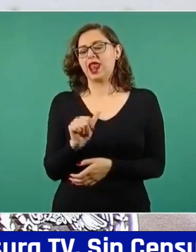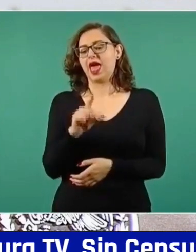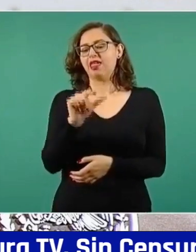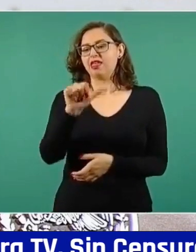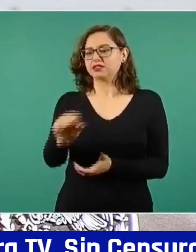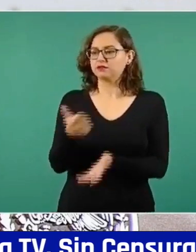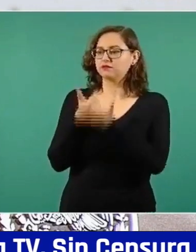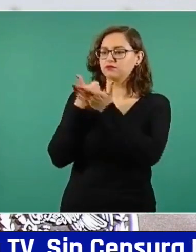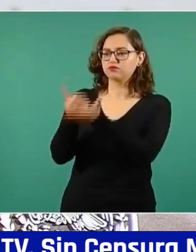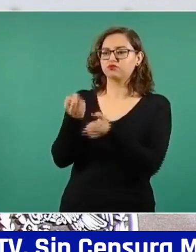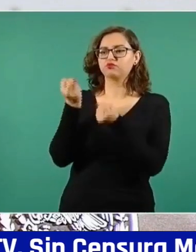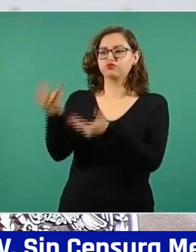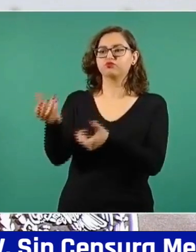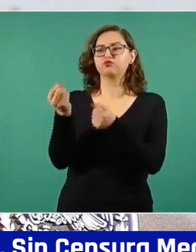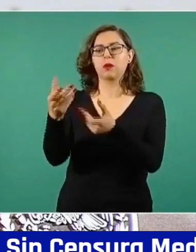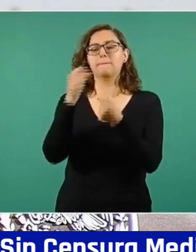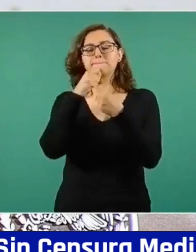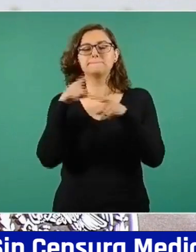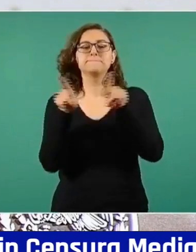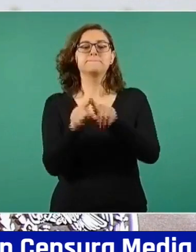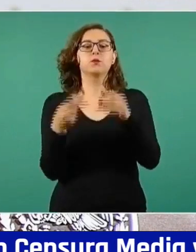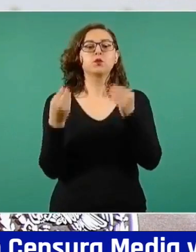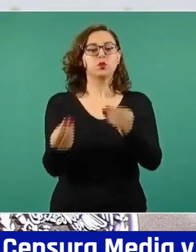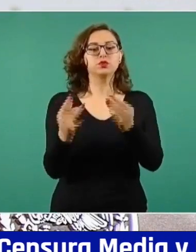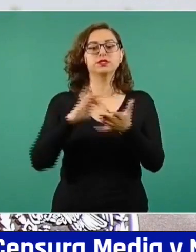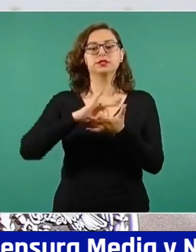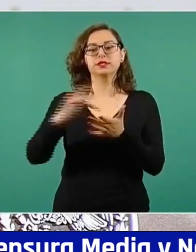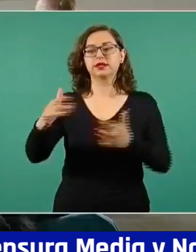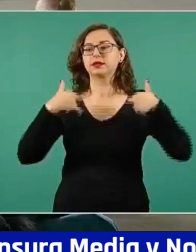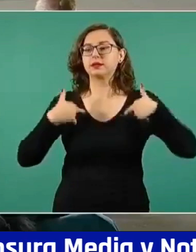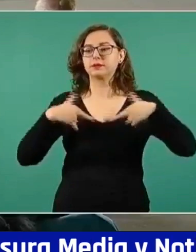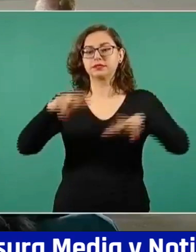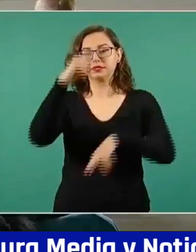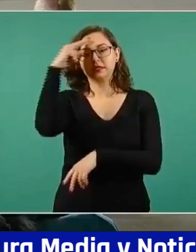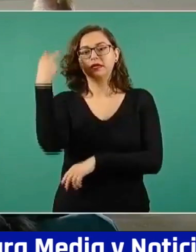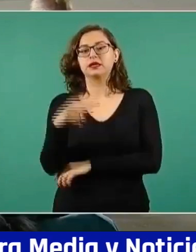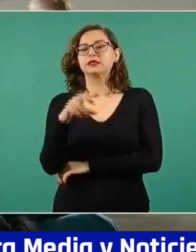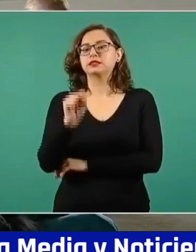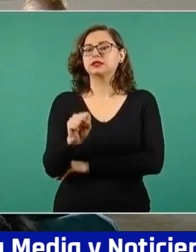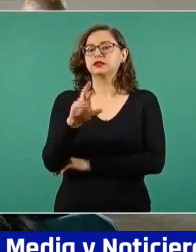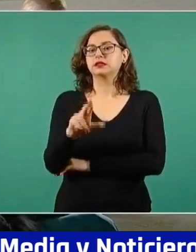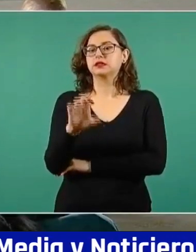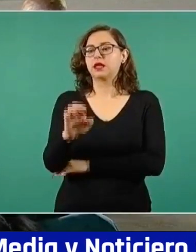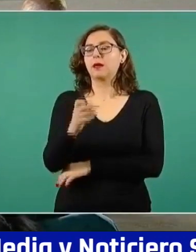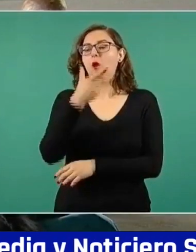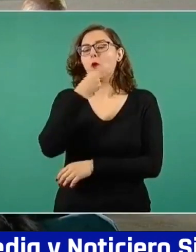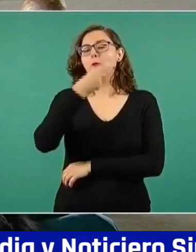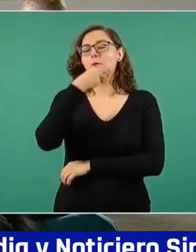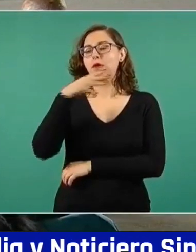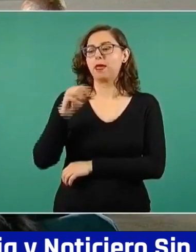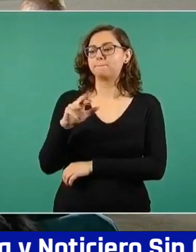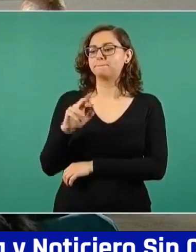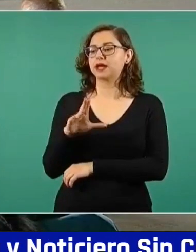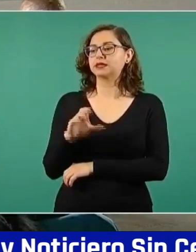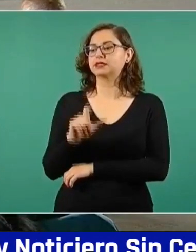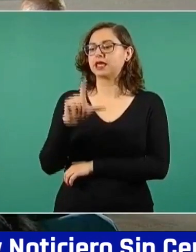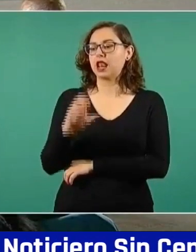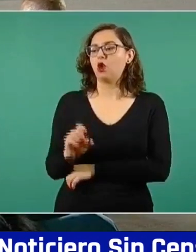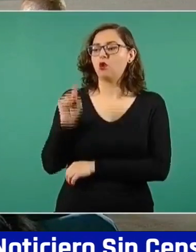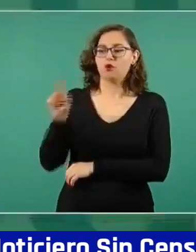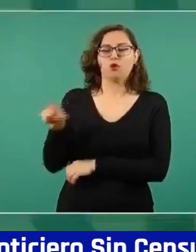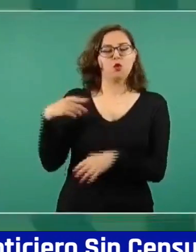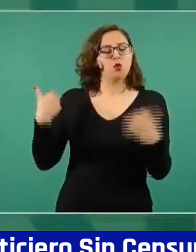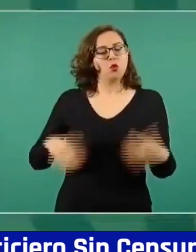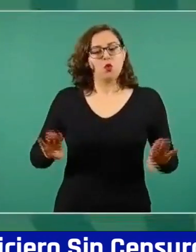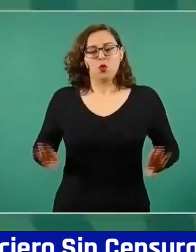del secretario de Relaciones Exteriores, Marcelo Ebrard, comprometido siempre con la agenda humanitaria internacional, así como reconocer el gran apoyo que tenemos de